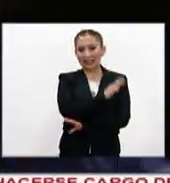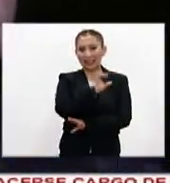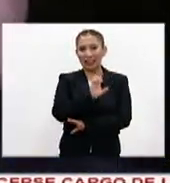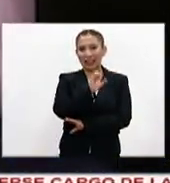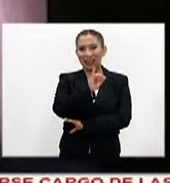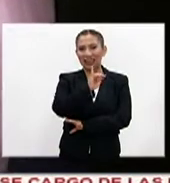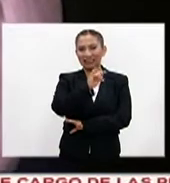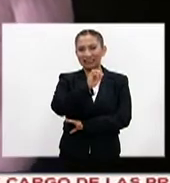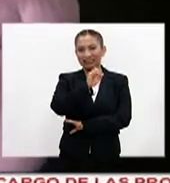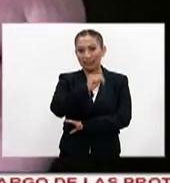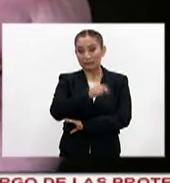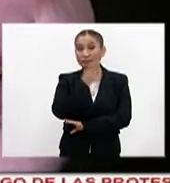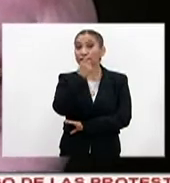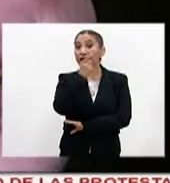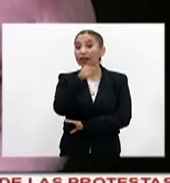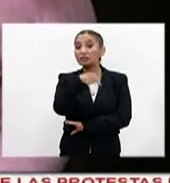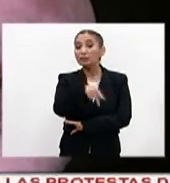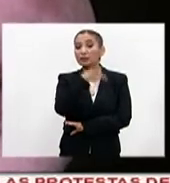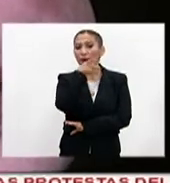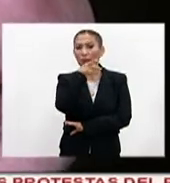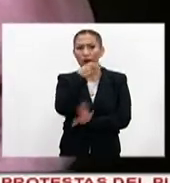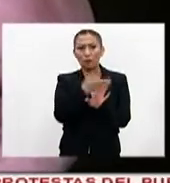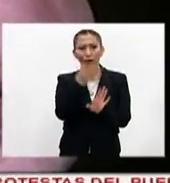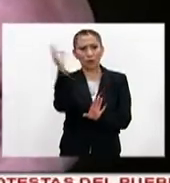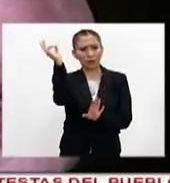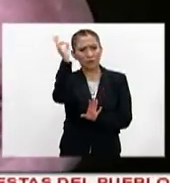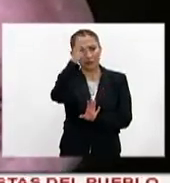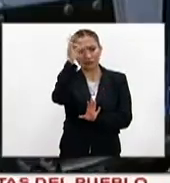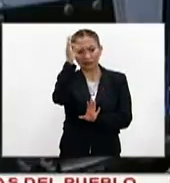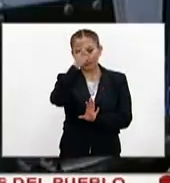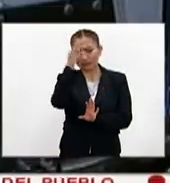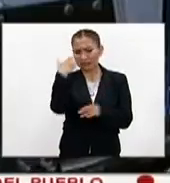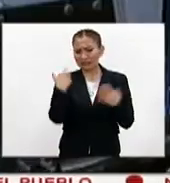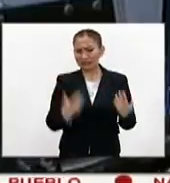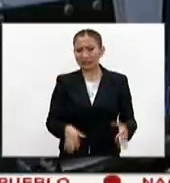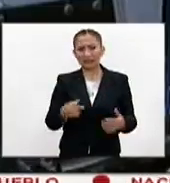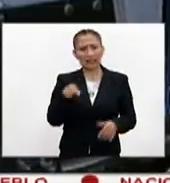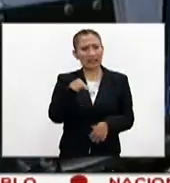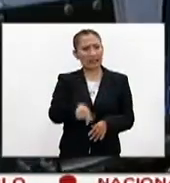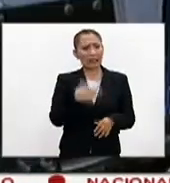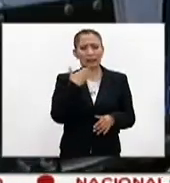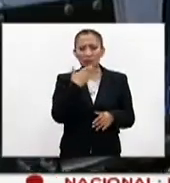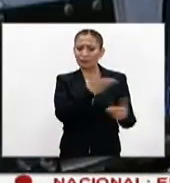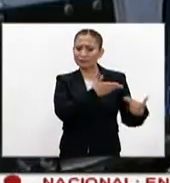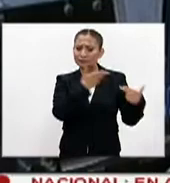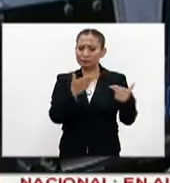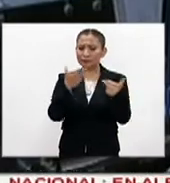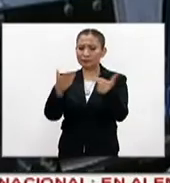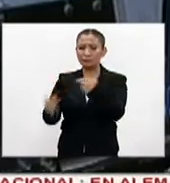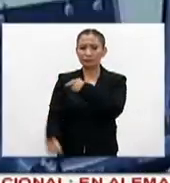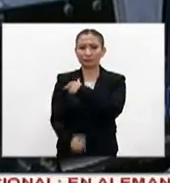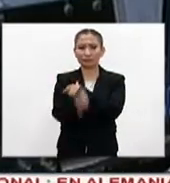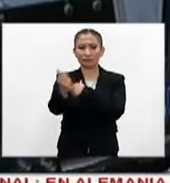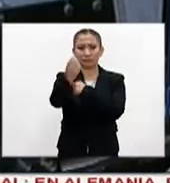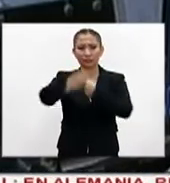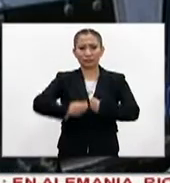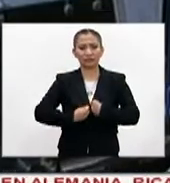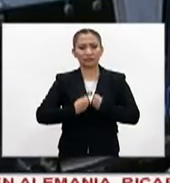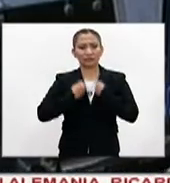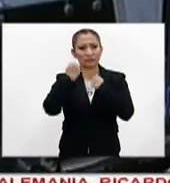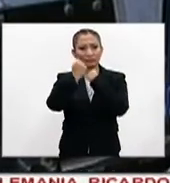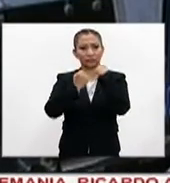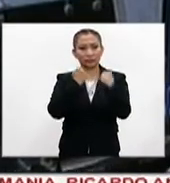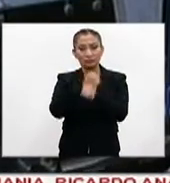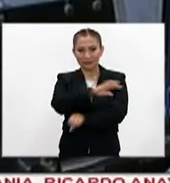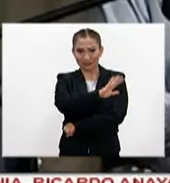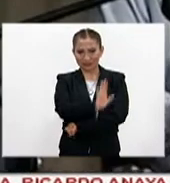Einstein. Aseguraron que su padre fue un gran científico y un hombre extraordinario cuyo legado va a seguir vivo por muchos